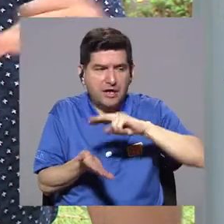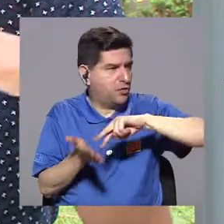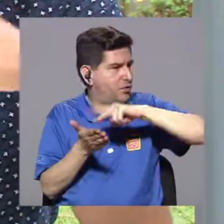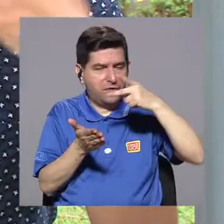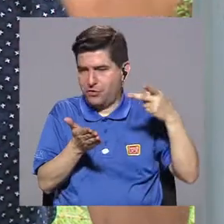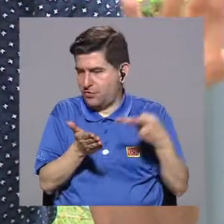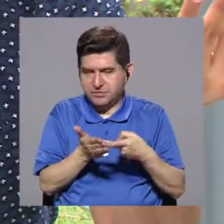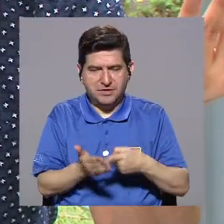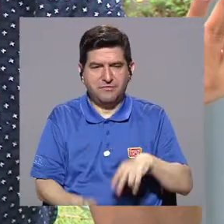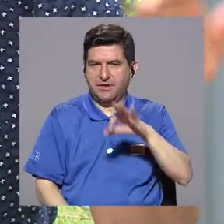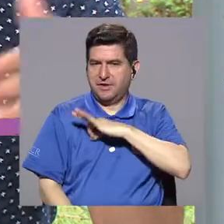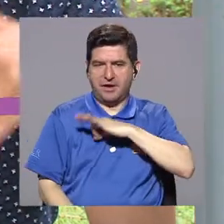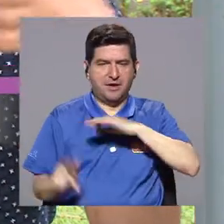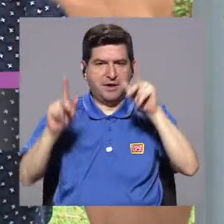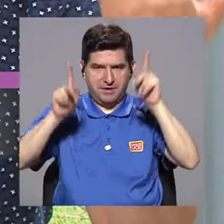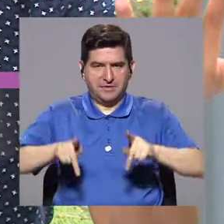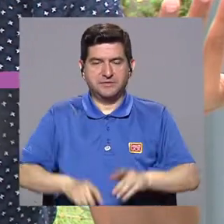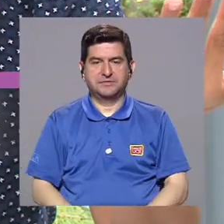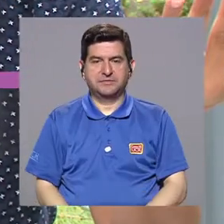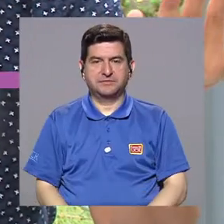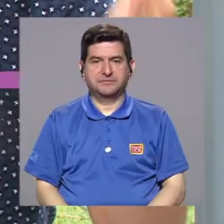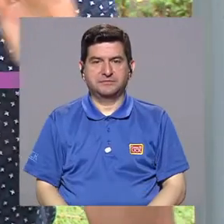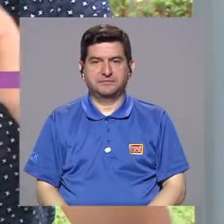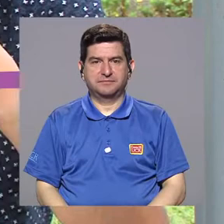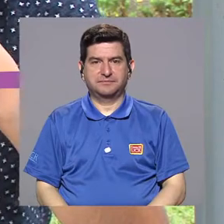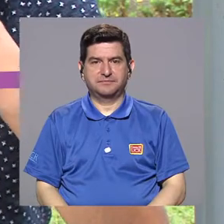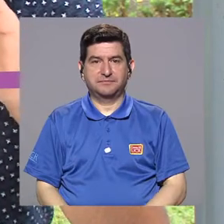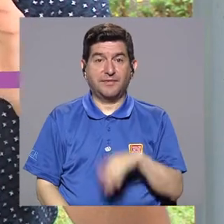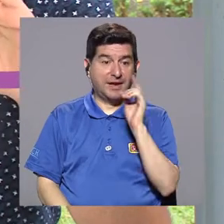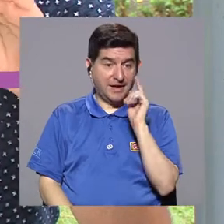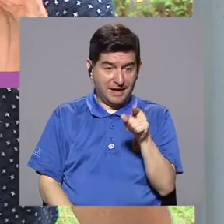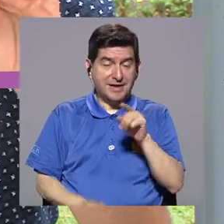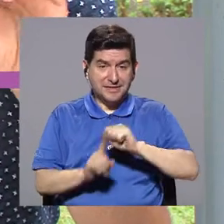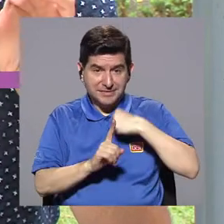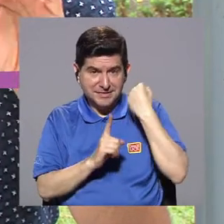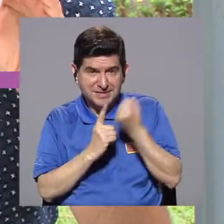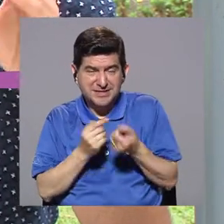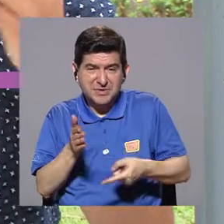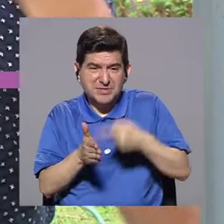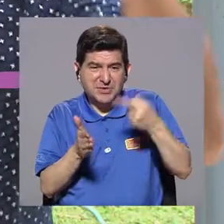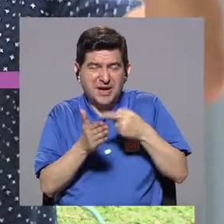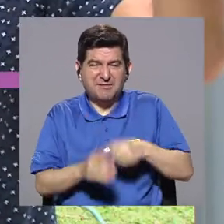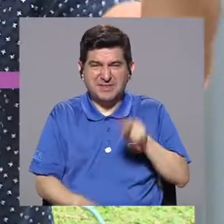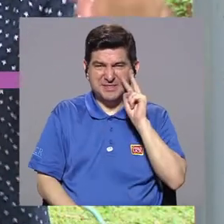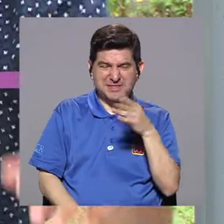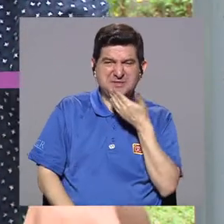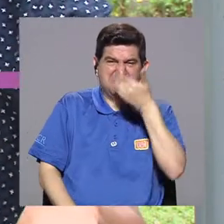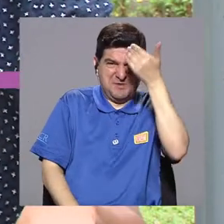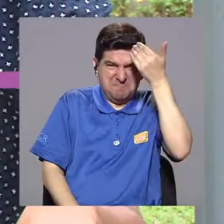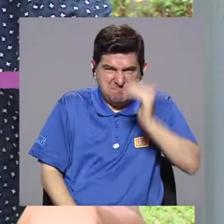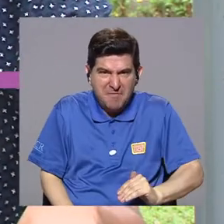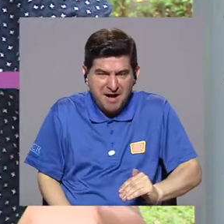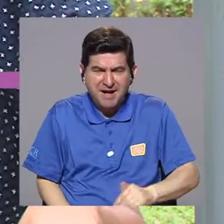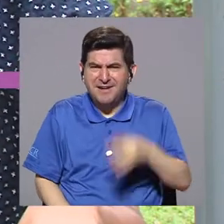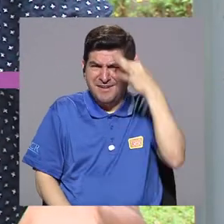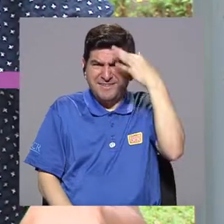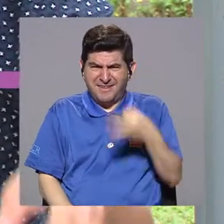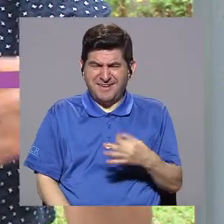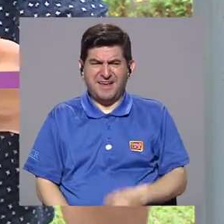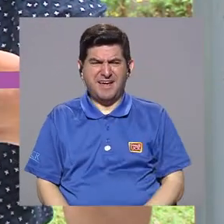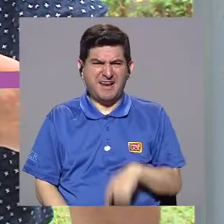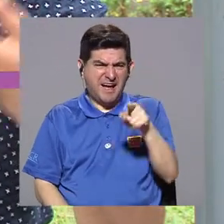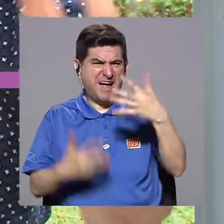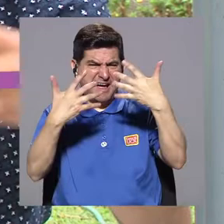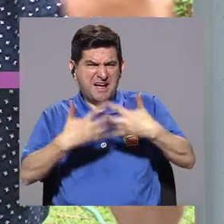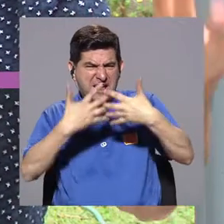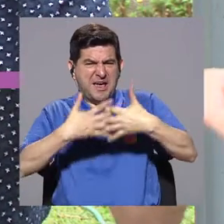lo cual no quiere decir que eso no beneficie a la población, que eso es una cosa que se sataniza de alguna forma el